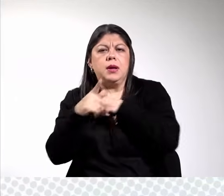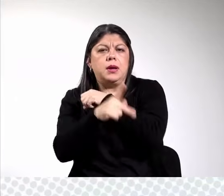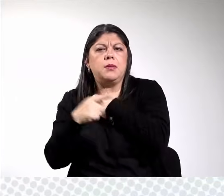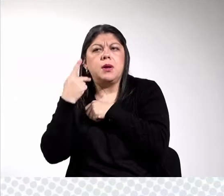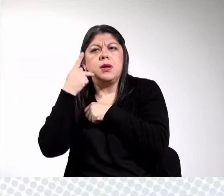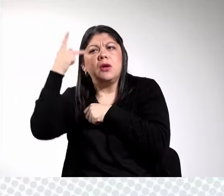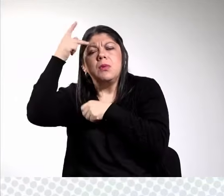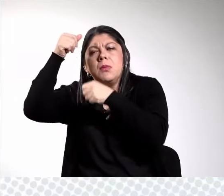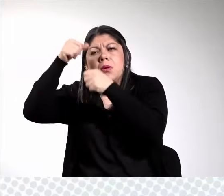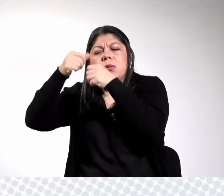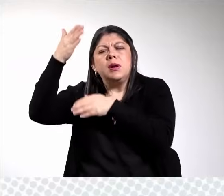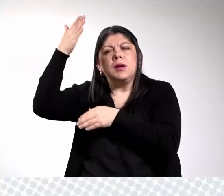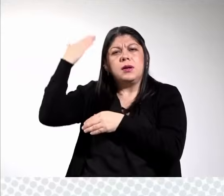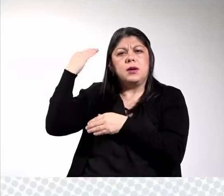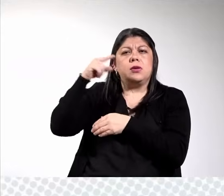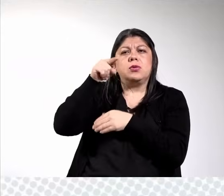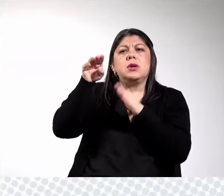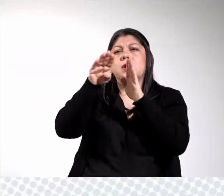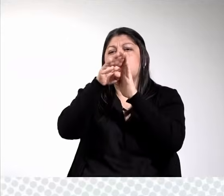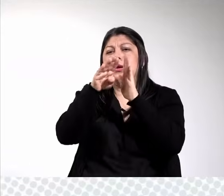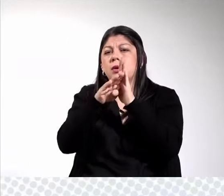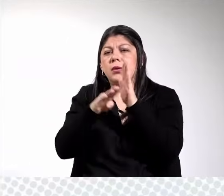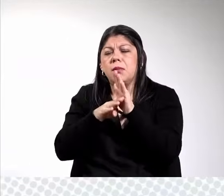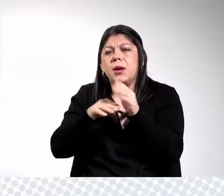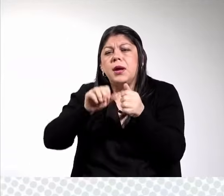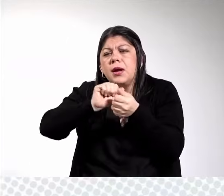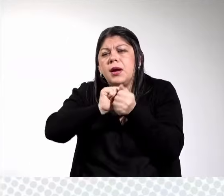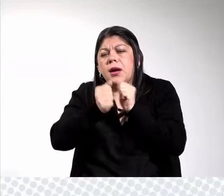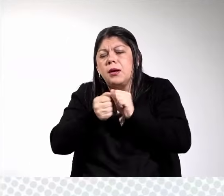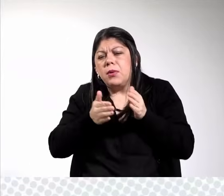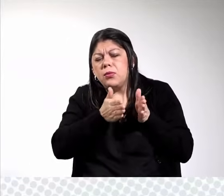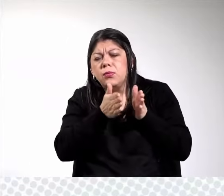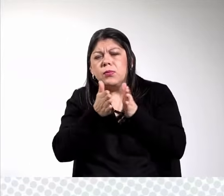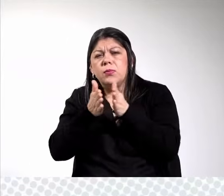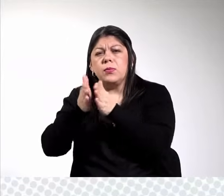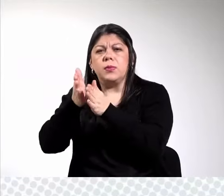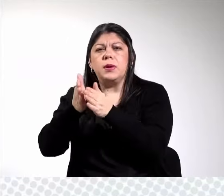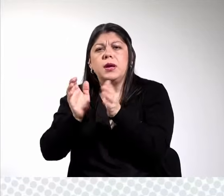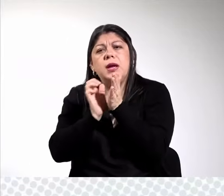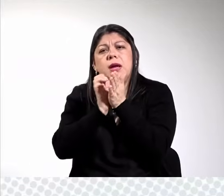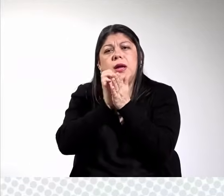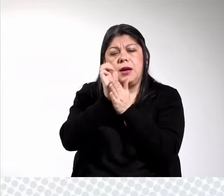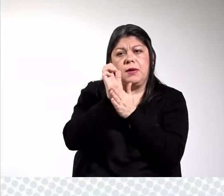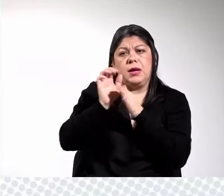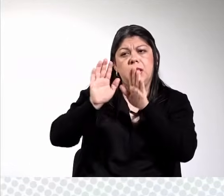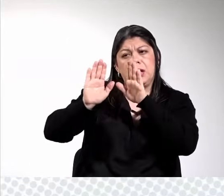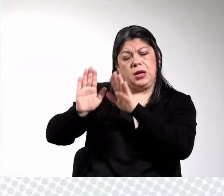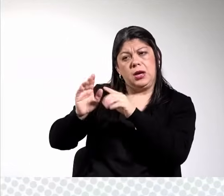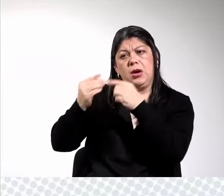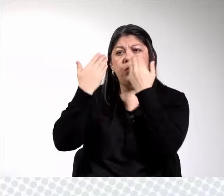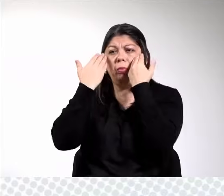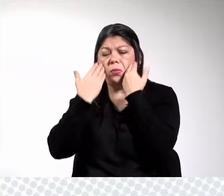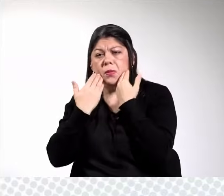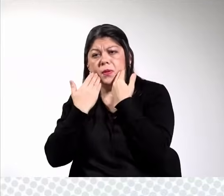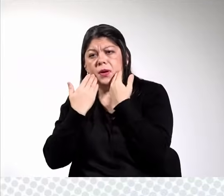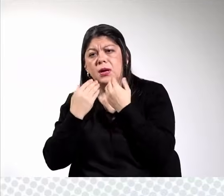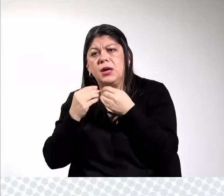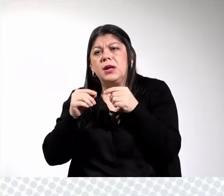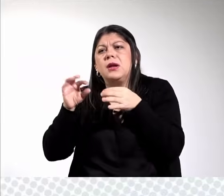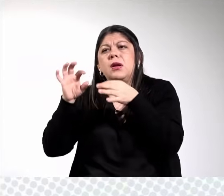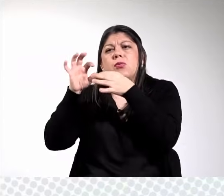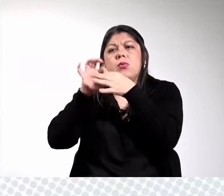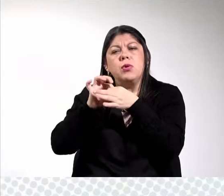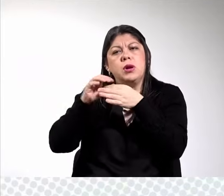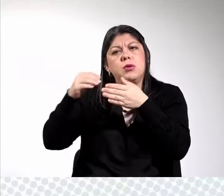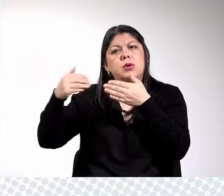madres recuerdan. ¿Qué medidas tomará para reconstruir ese horizonte y evitar que esa indiferencia o desencanto defina la relación